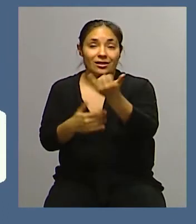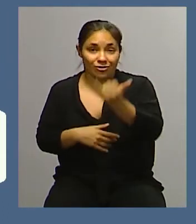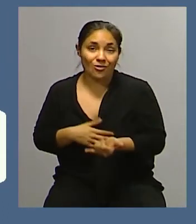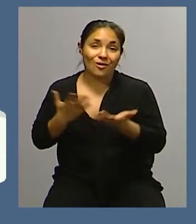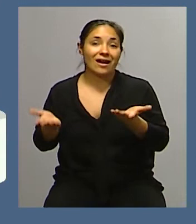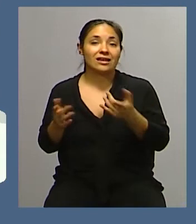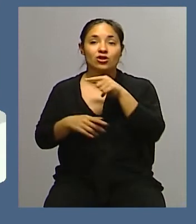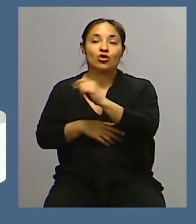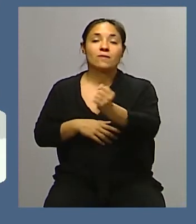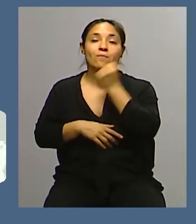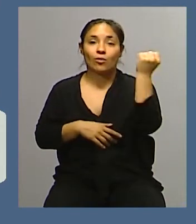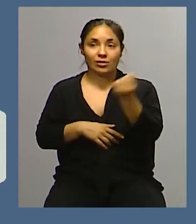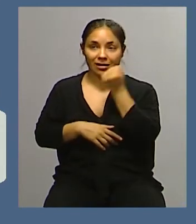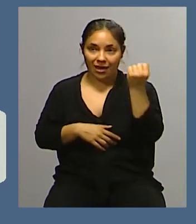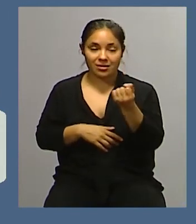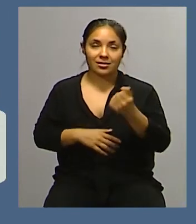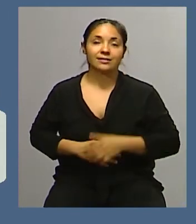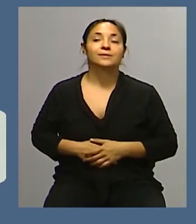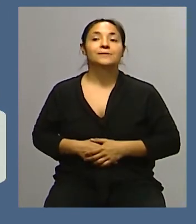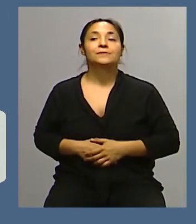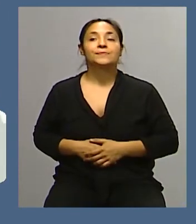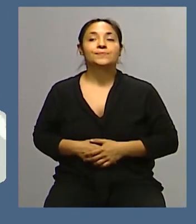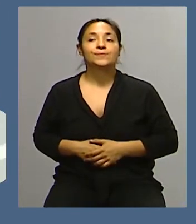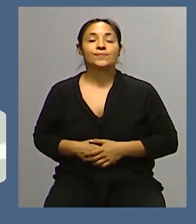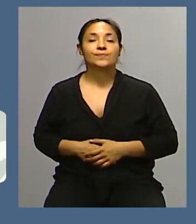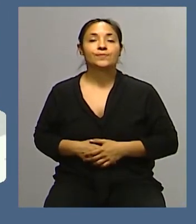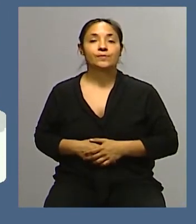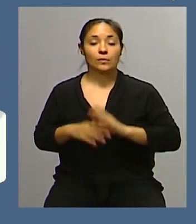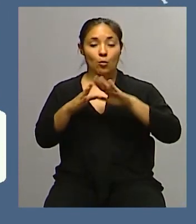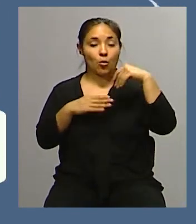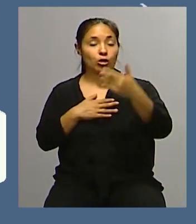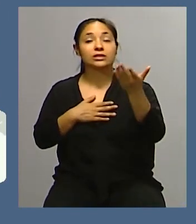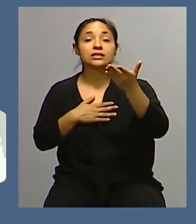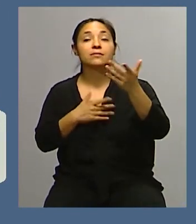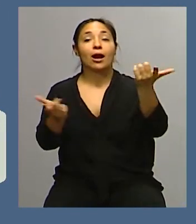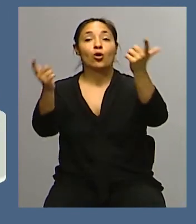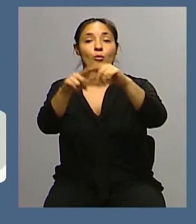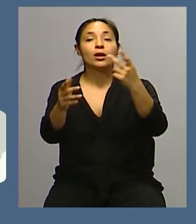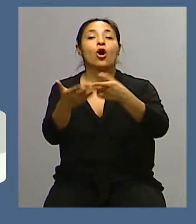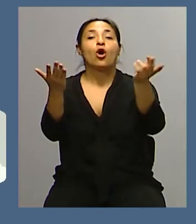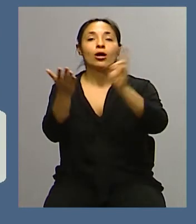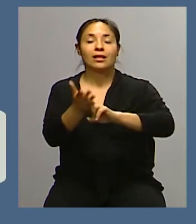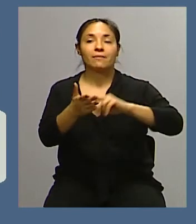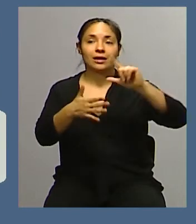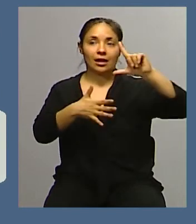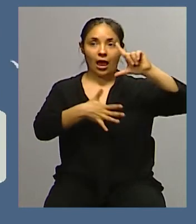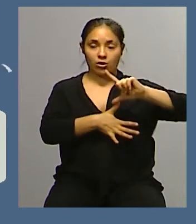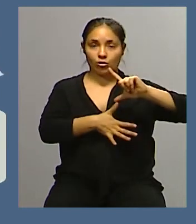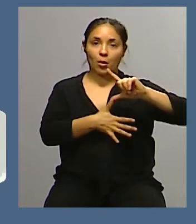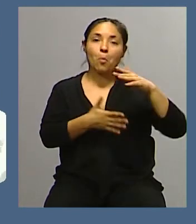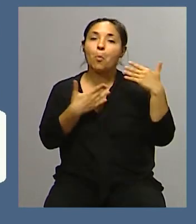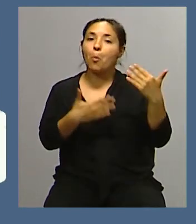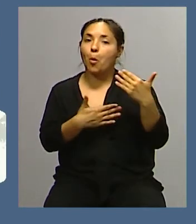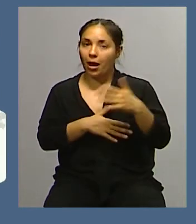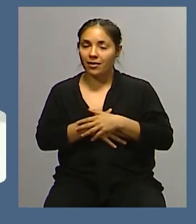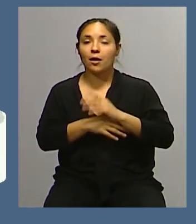parte importante de esta problemática. La cumbre que viene, lo más seguro es que vuelva a ser en Latinoamérica. Hay una alta probabilidad de que